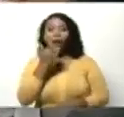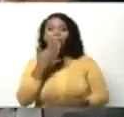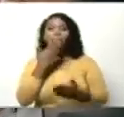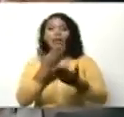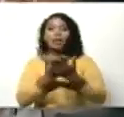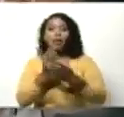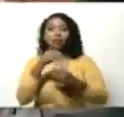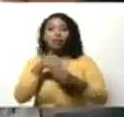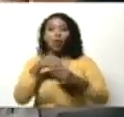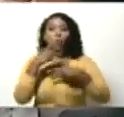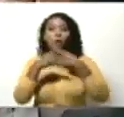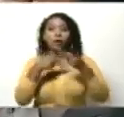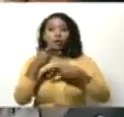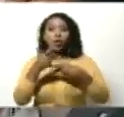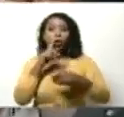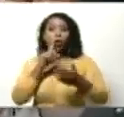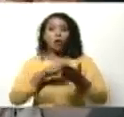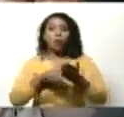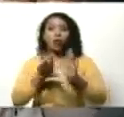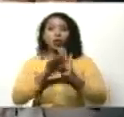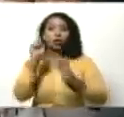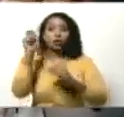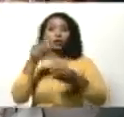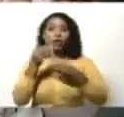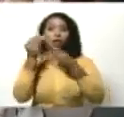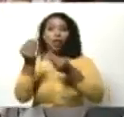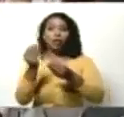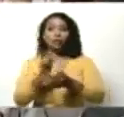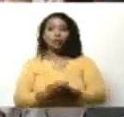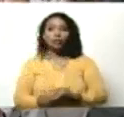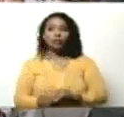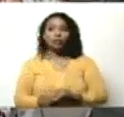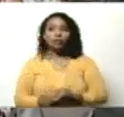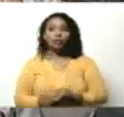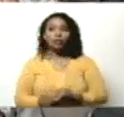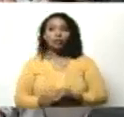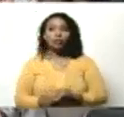asilo político y cumple las condiciones, pues siempre se le da. ¿La reunión que tuvo con el presidente y varios